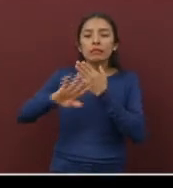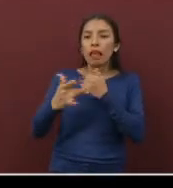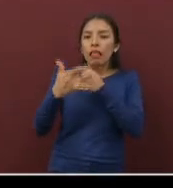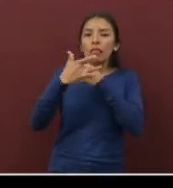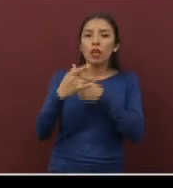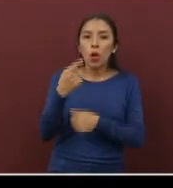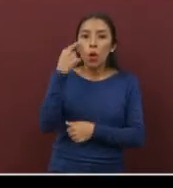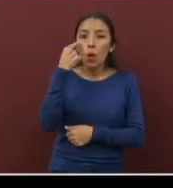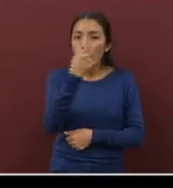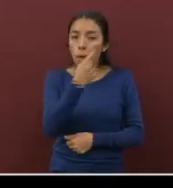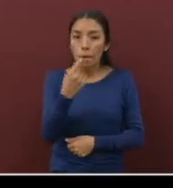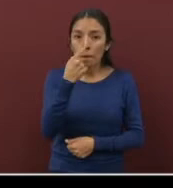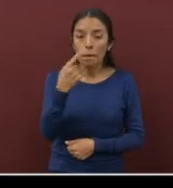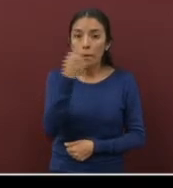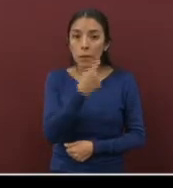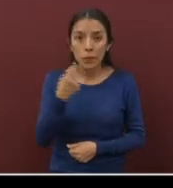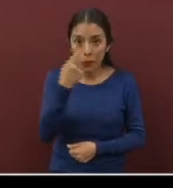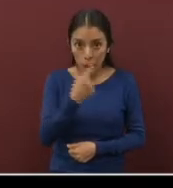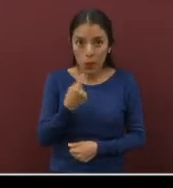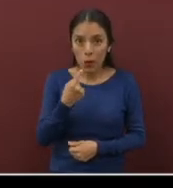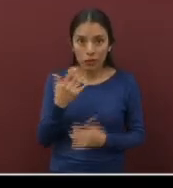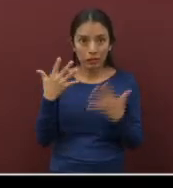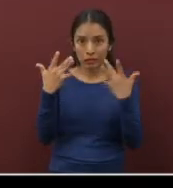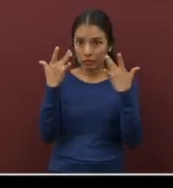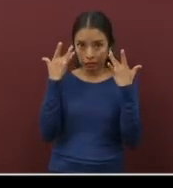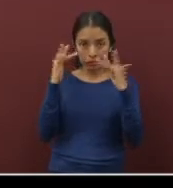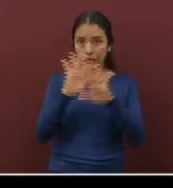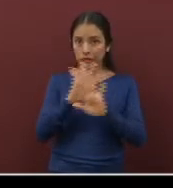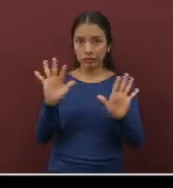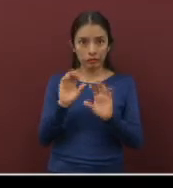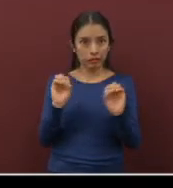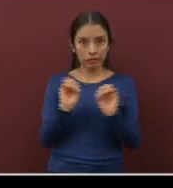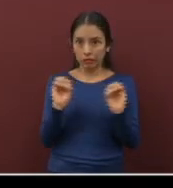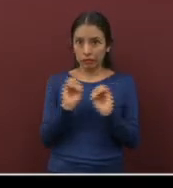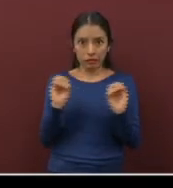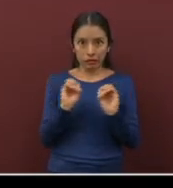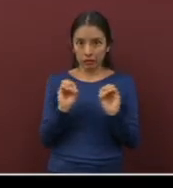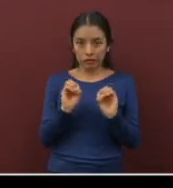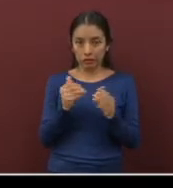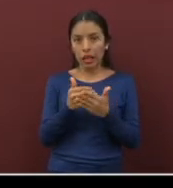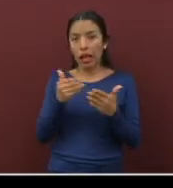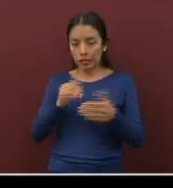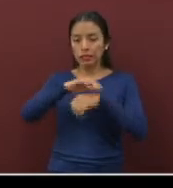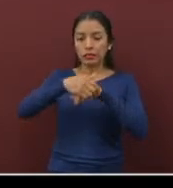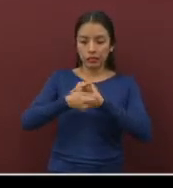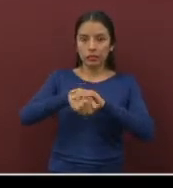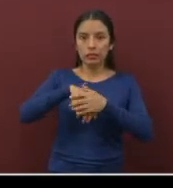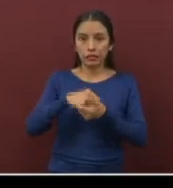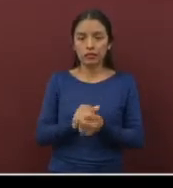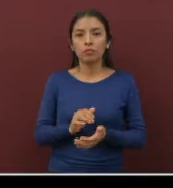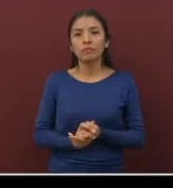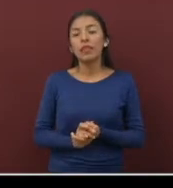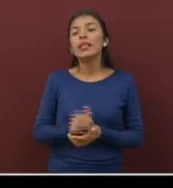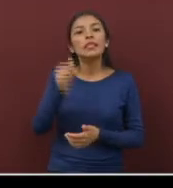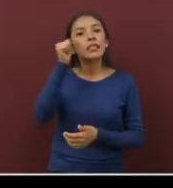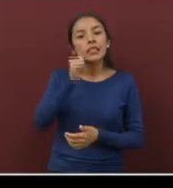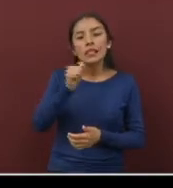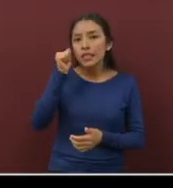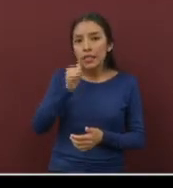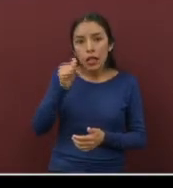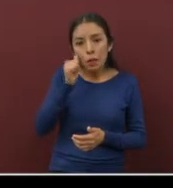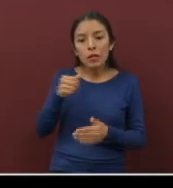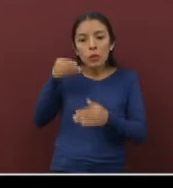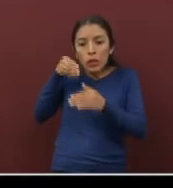y la boca con las manos sin lavar desde el inicio del recorrido hasta llegar a casa